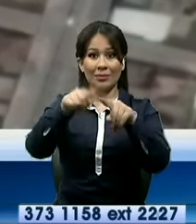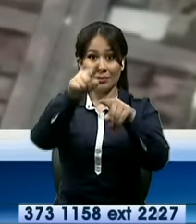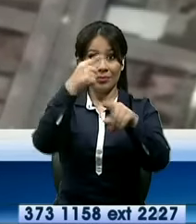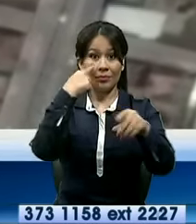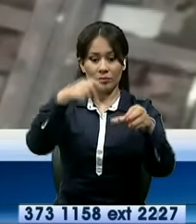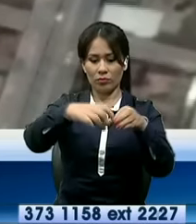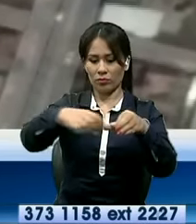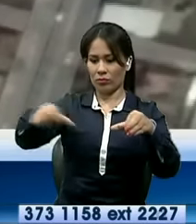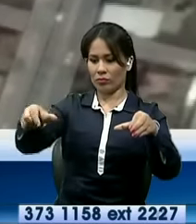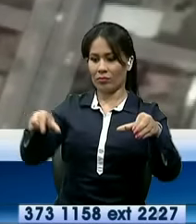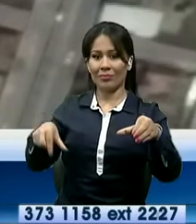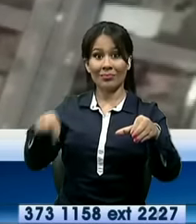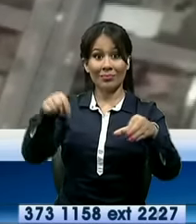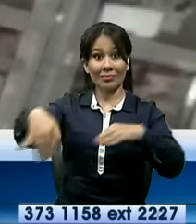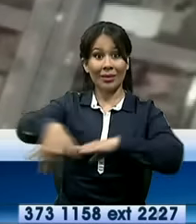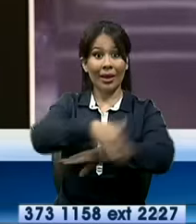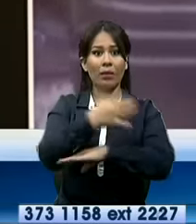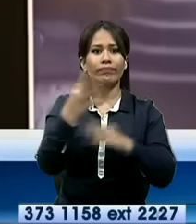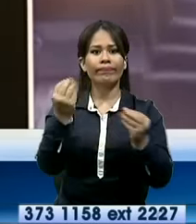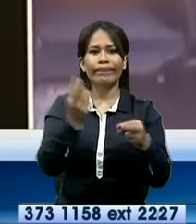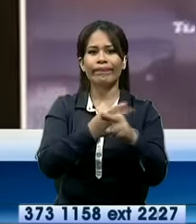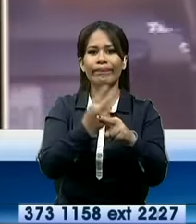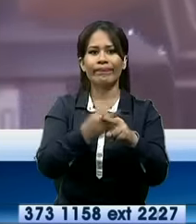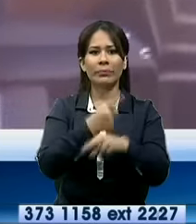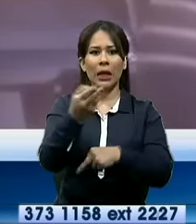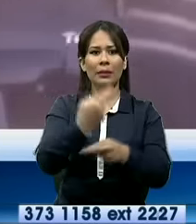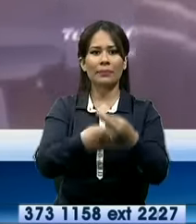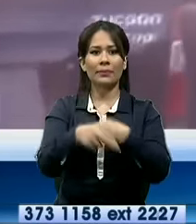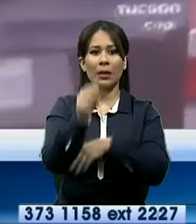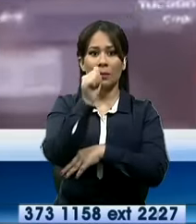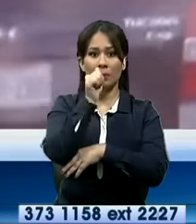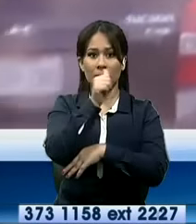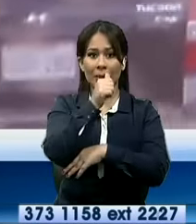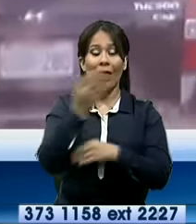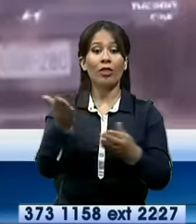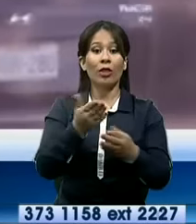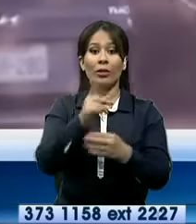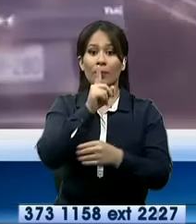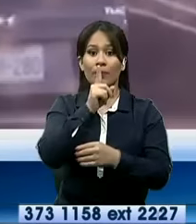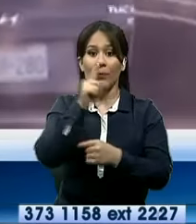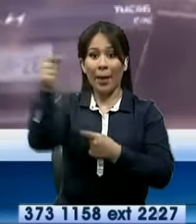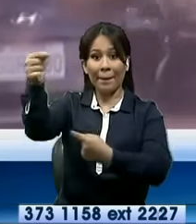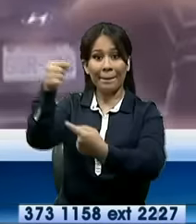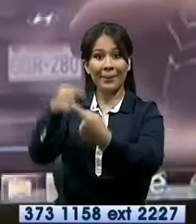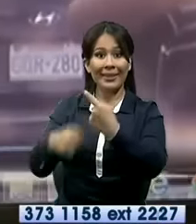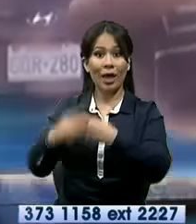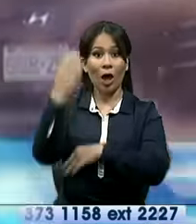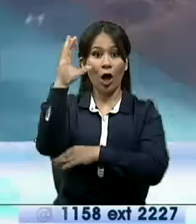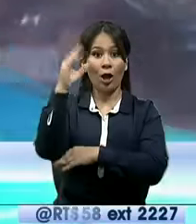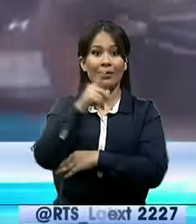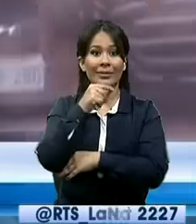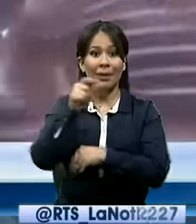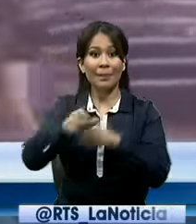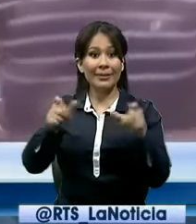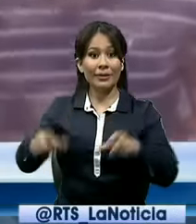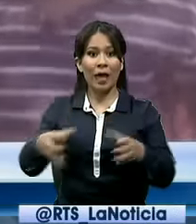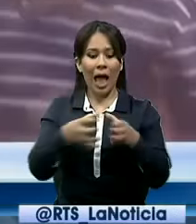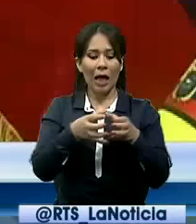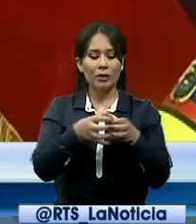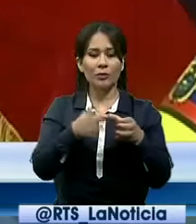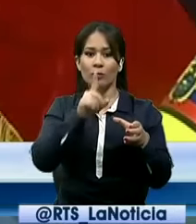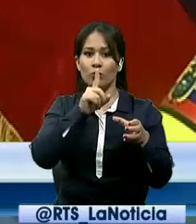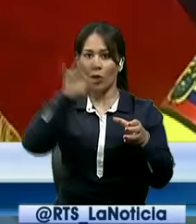en este caso puntuales venía de nuestro país vecino de Colombia, ¿no es cierto? Y tenía la cadena de distribución hasta llegar